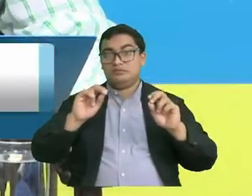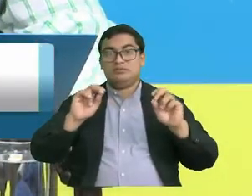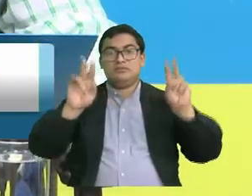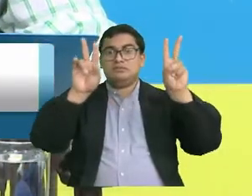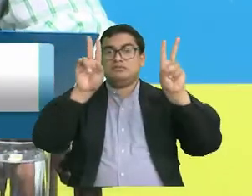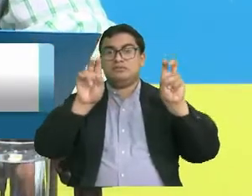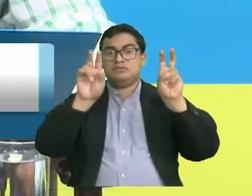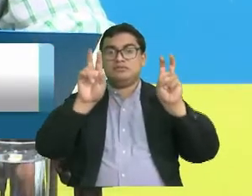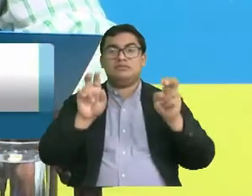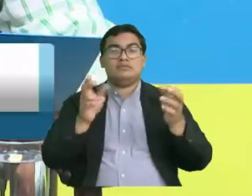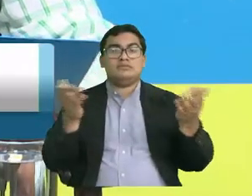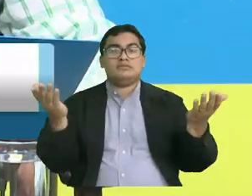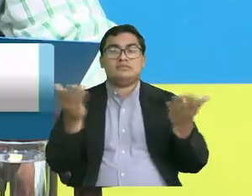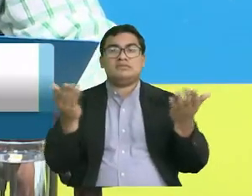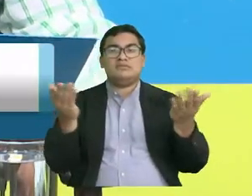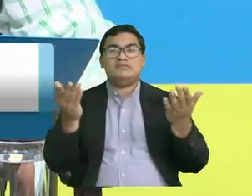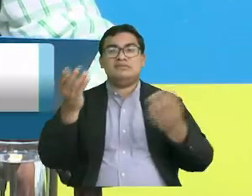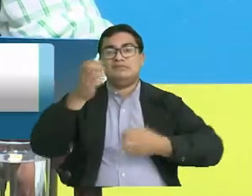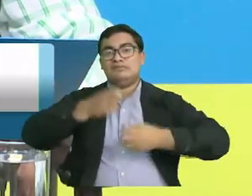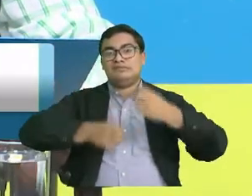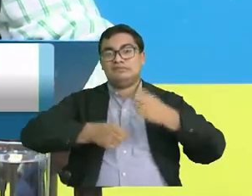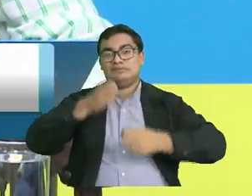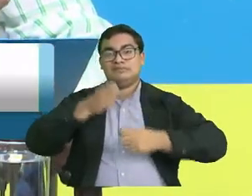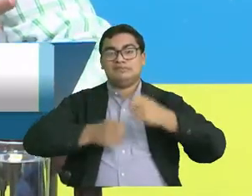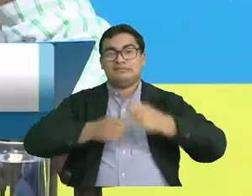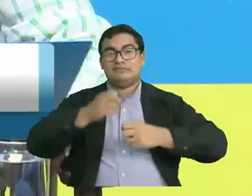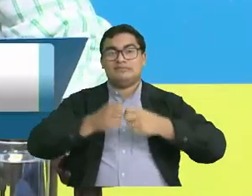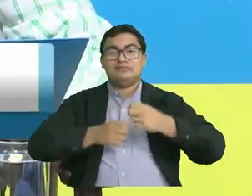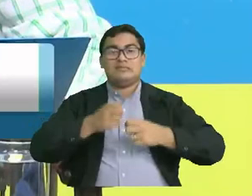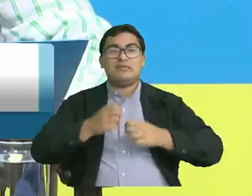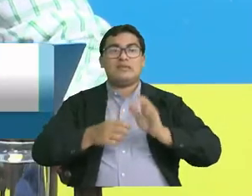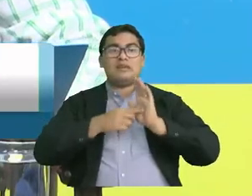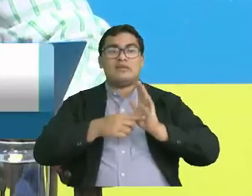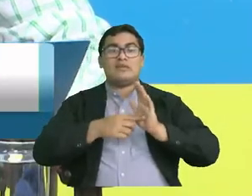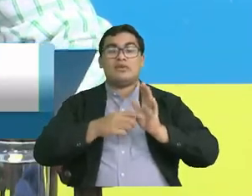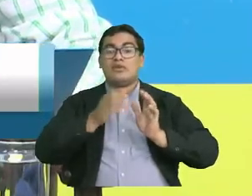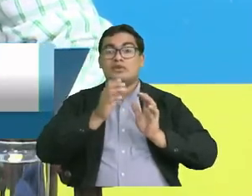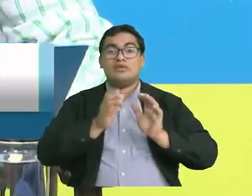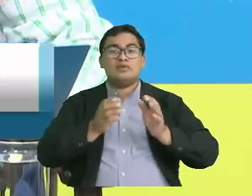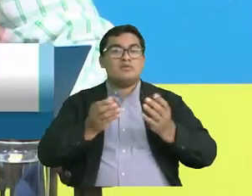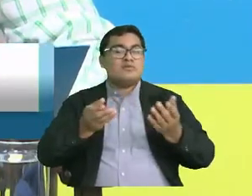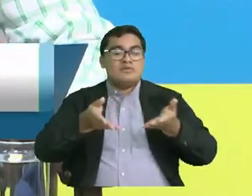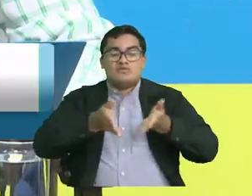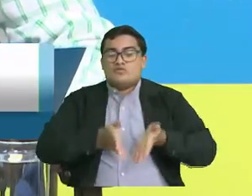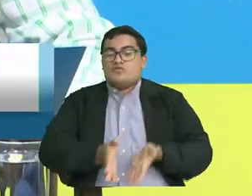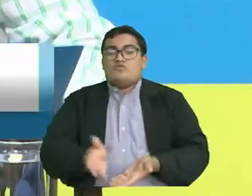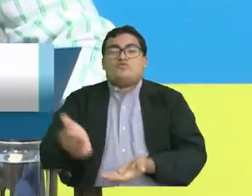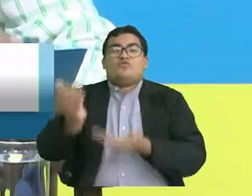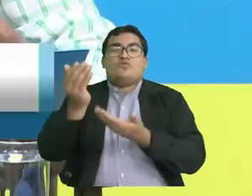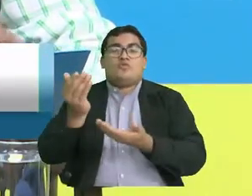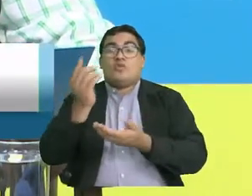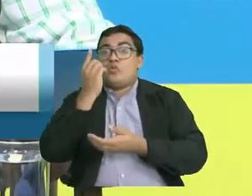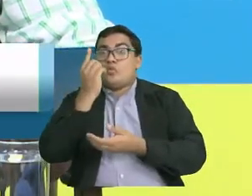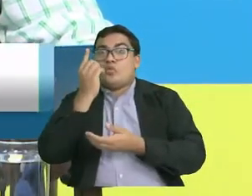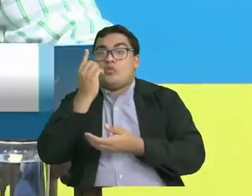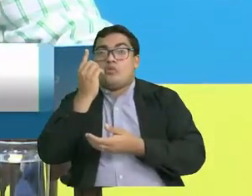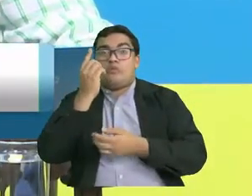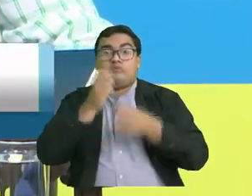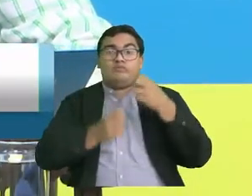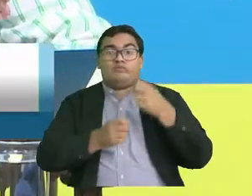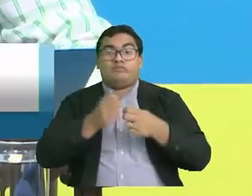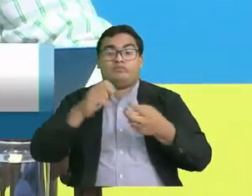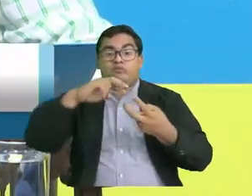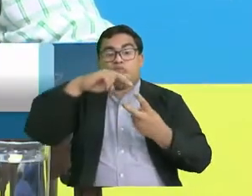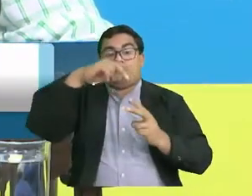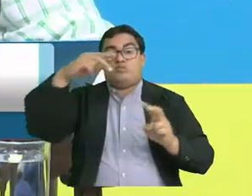sobre estos trastornos, de cada cuánto nacido sale un niño con este trastorno